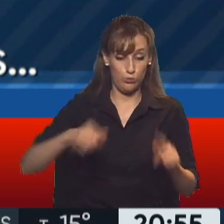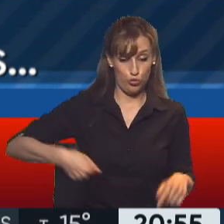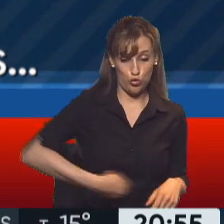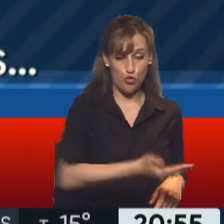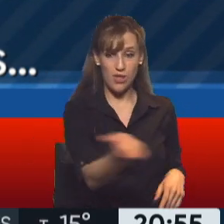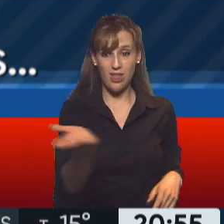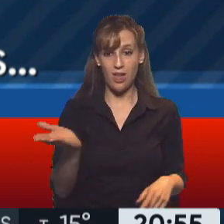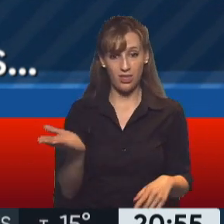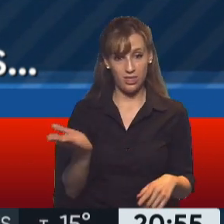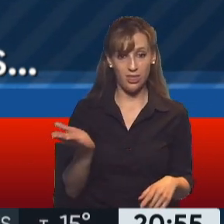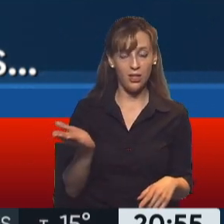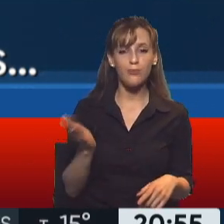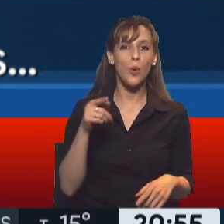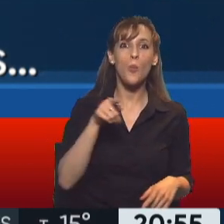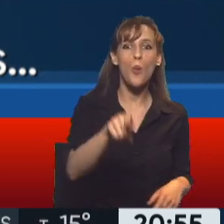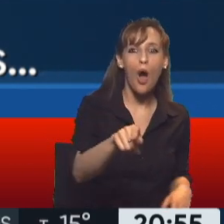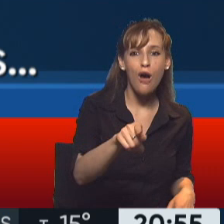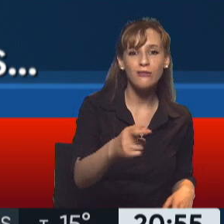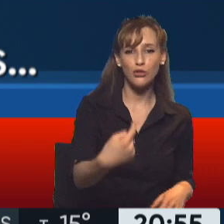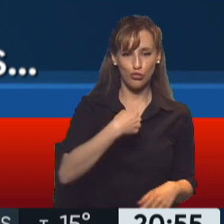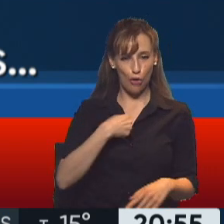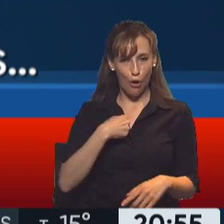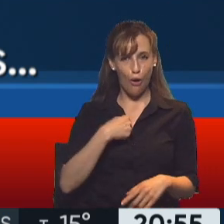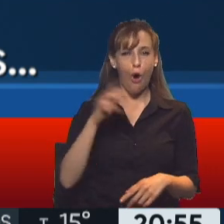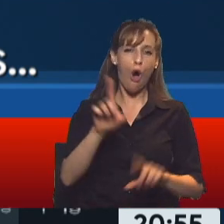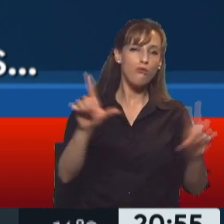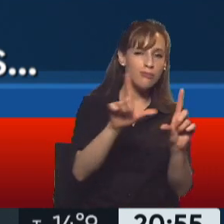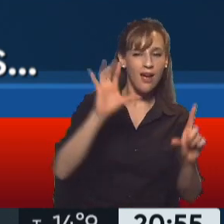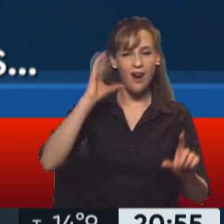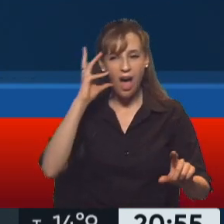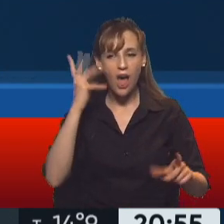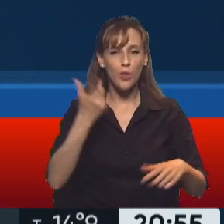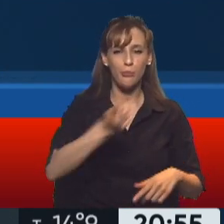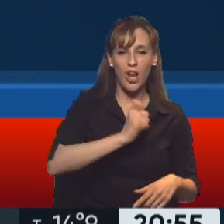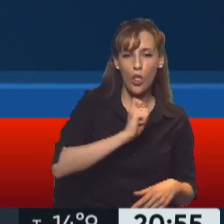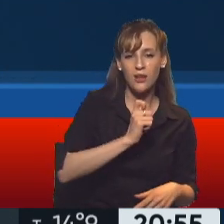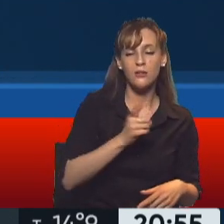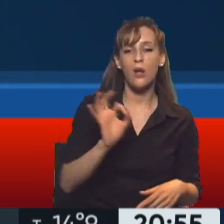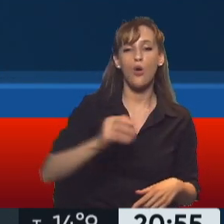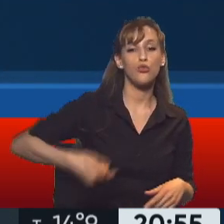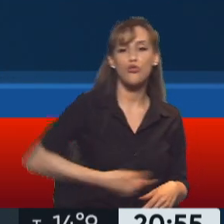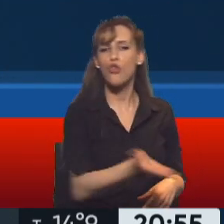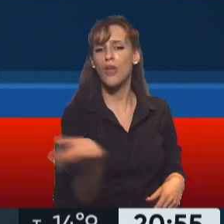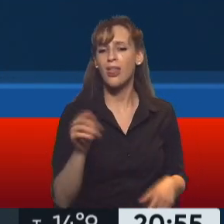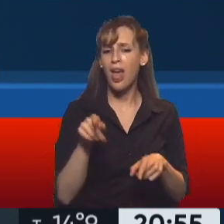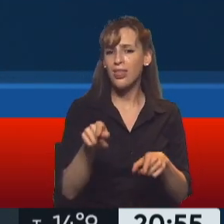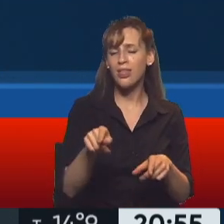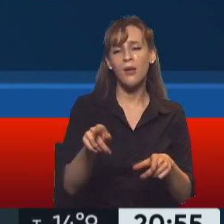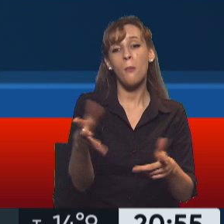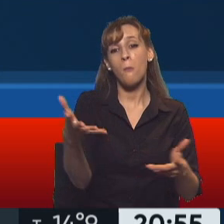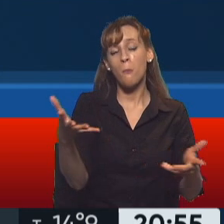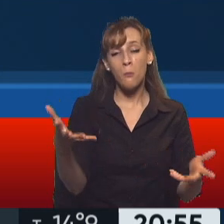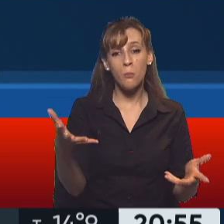la sociedad, vos, yo, o algún medio de comunicación, algunos periodistas, o que la sociedad en su conjunto pueda considerar